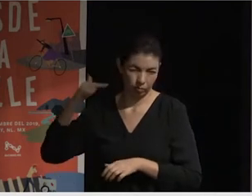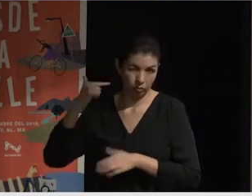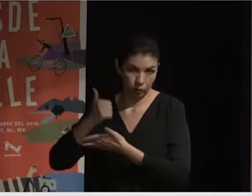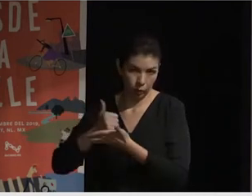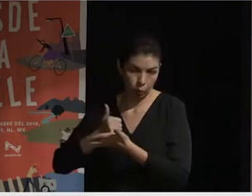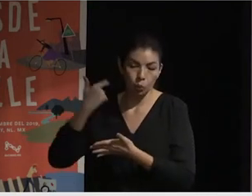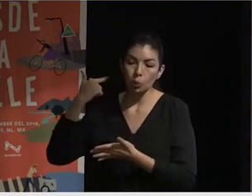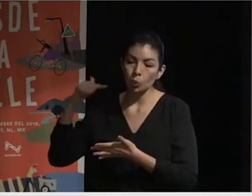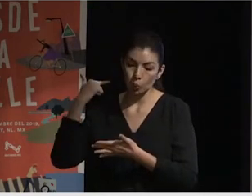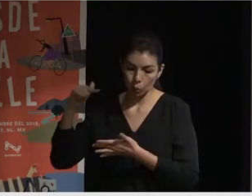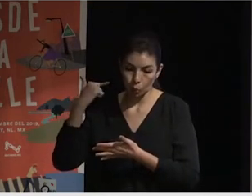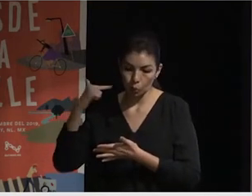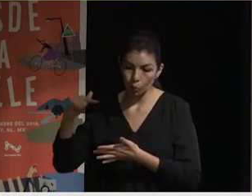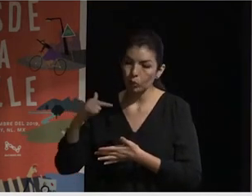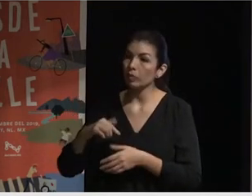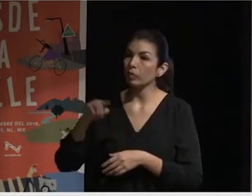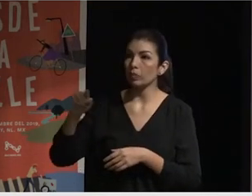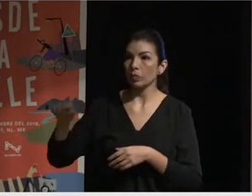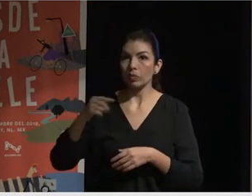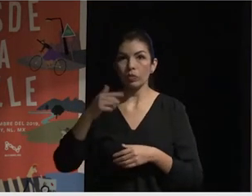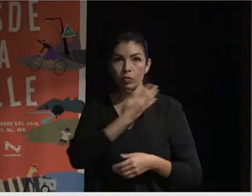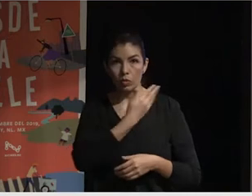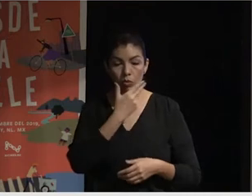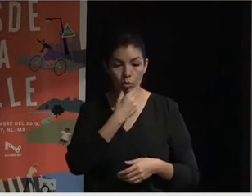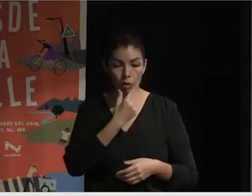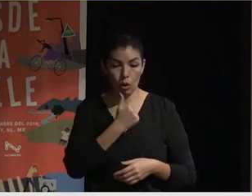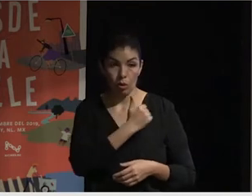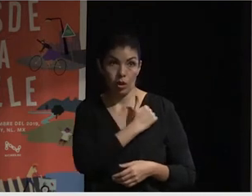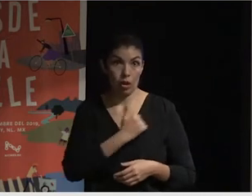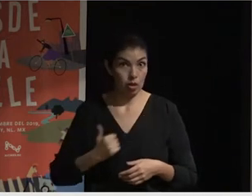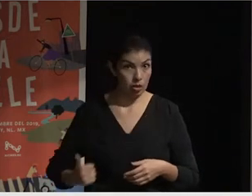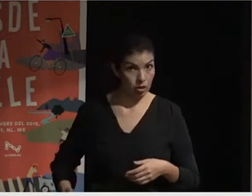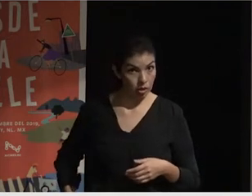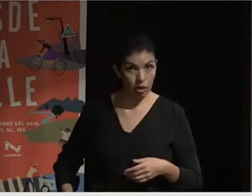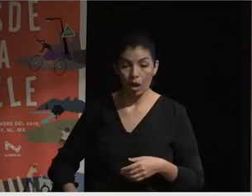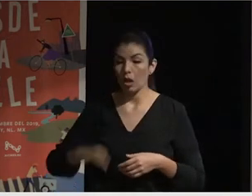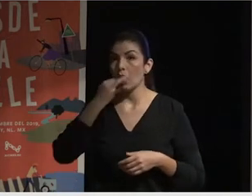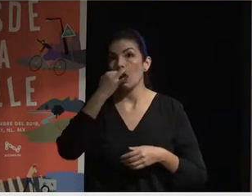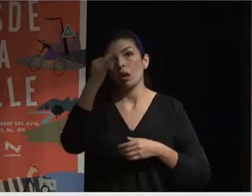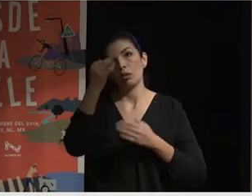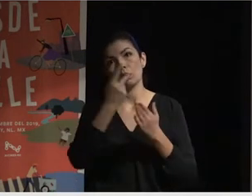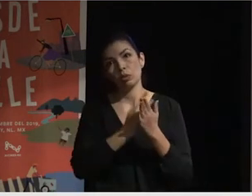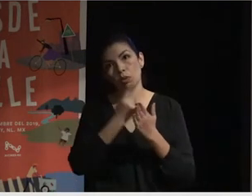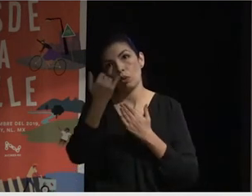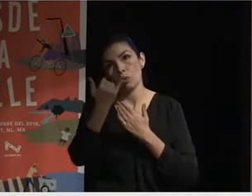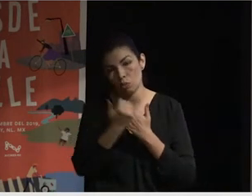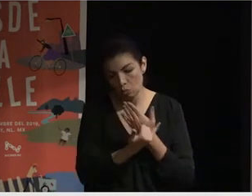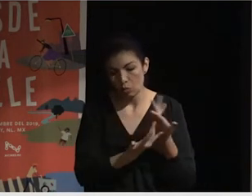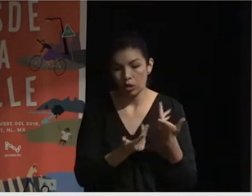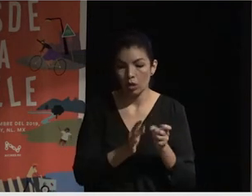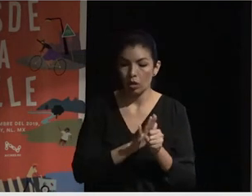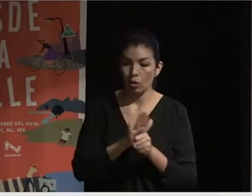al transporte, que básicamente es los corredores de movilidad más grandes se dé